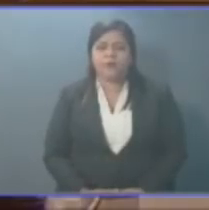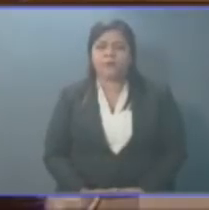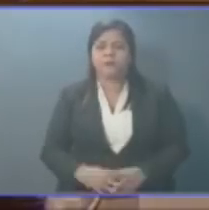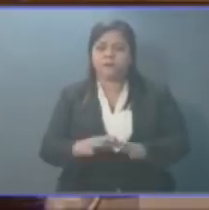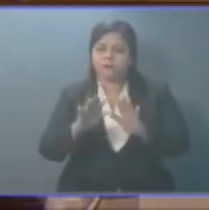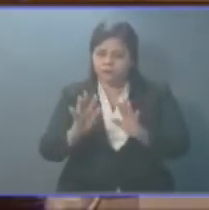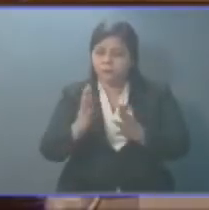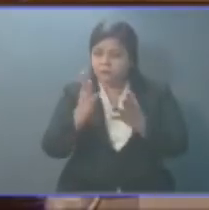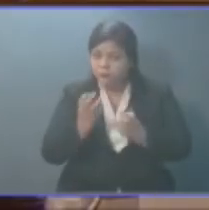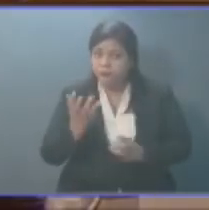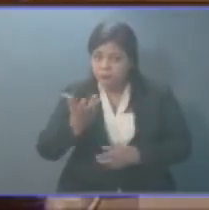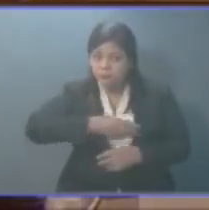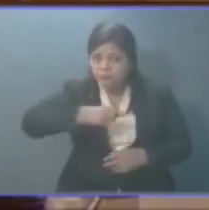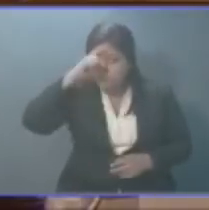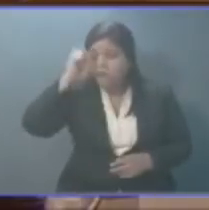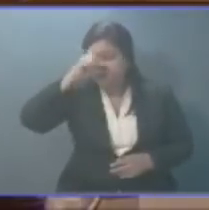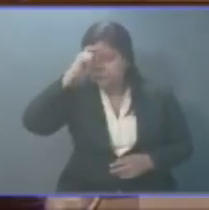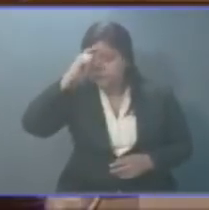Vamos a trabajar